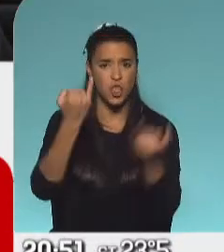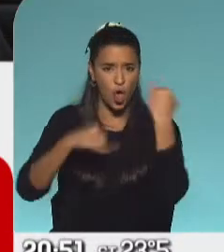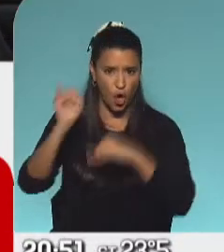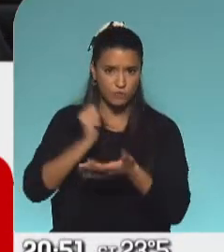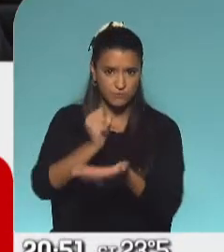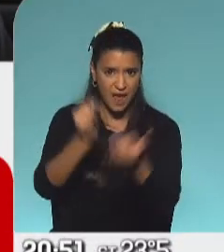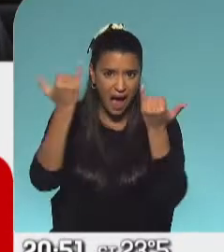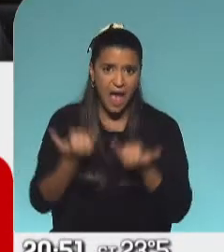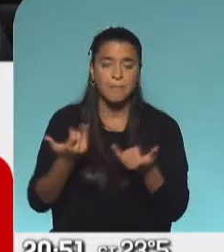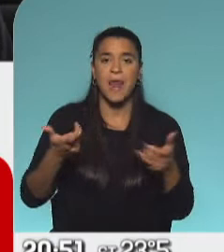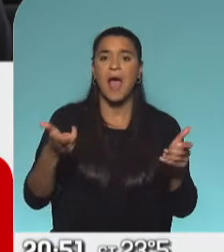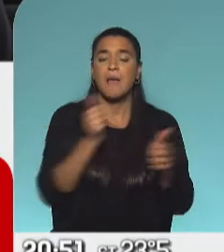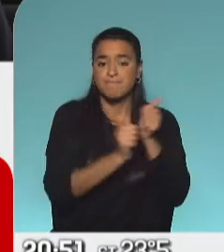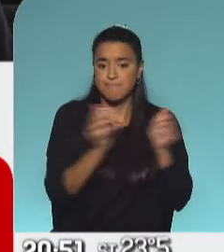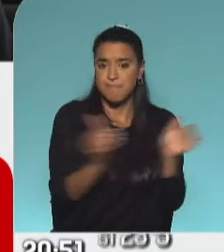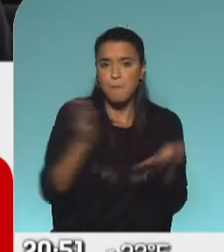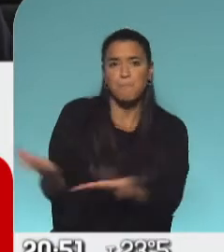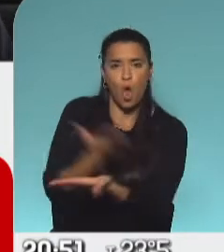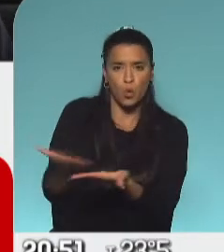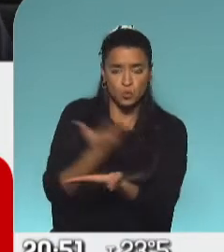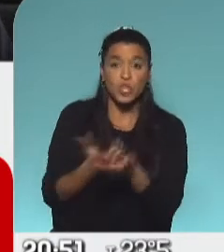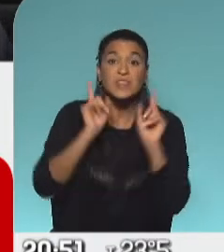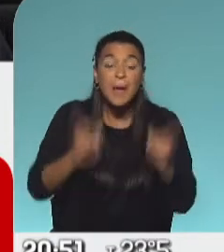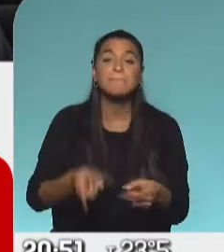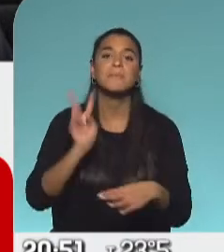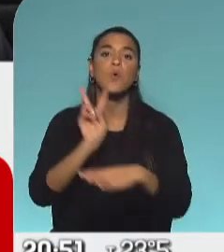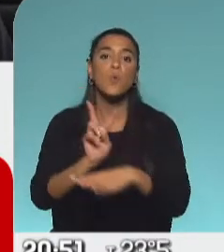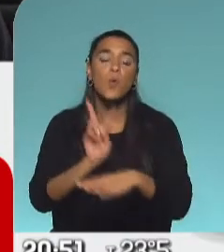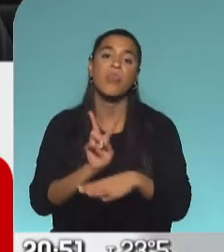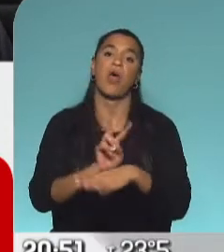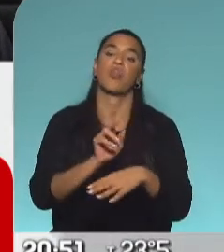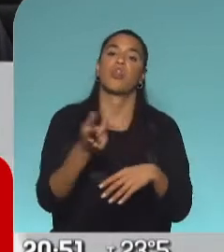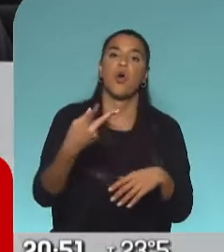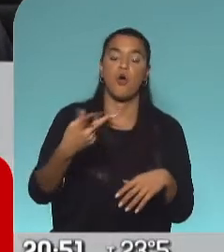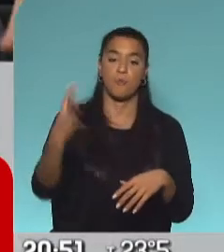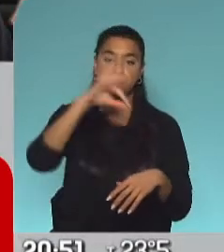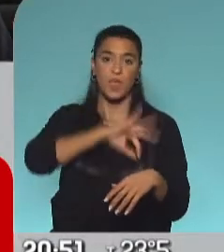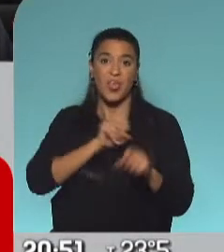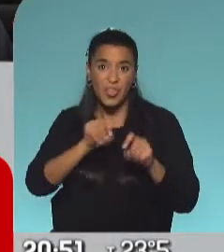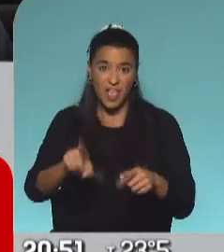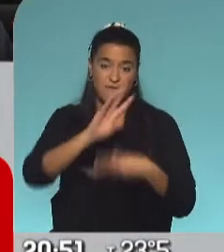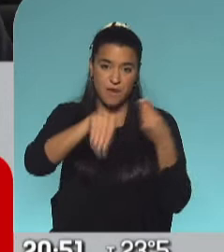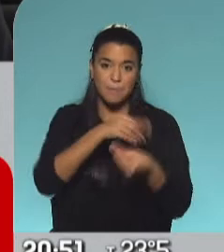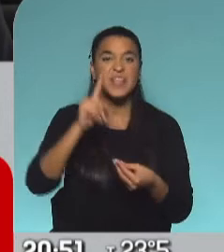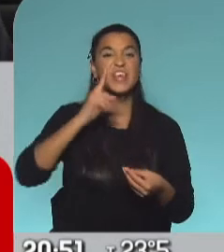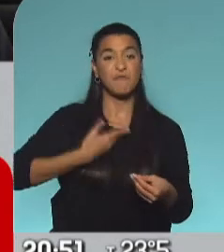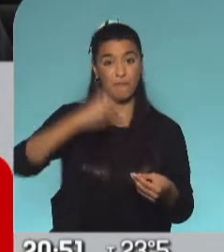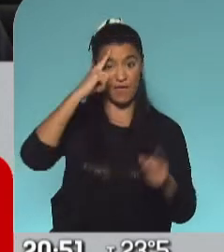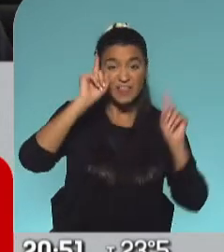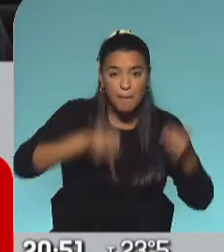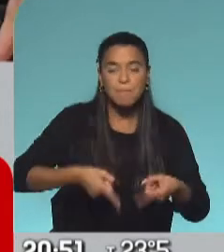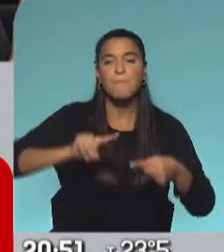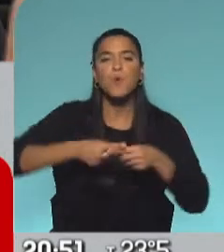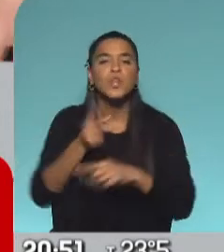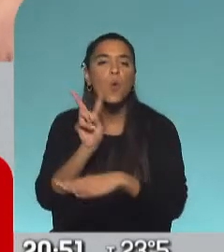que estaban produciendo, pero también políticas de cuidado de los ingresos de las familias, el IFE, políticas de cuidado también